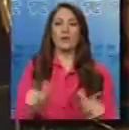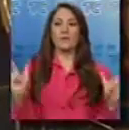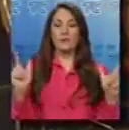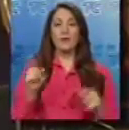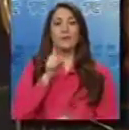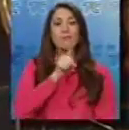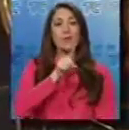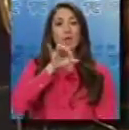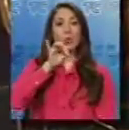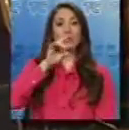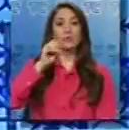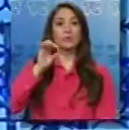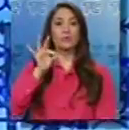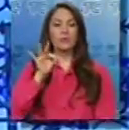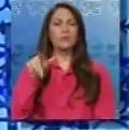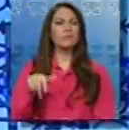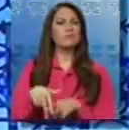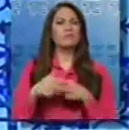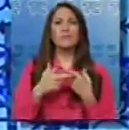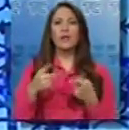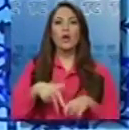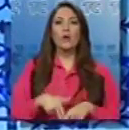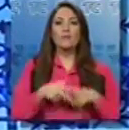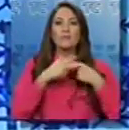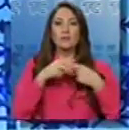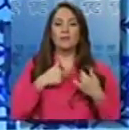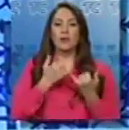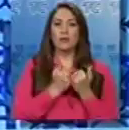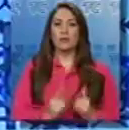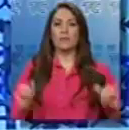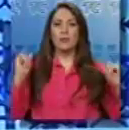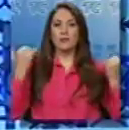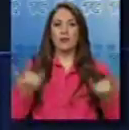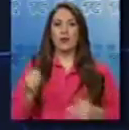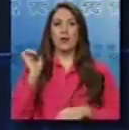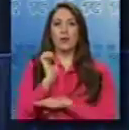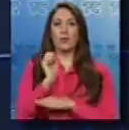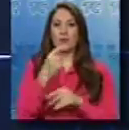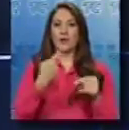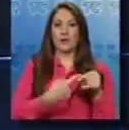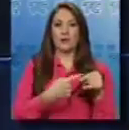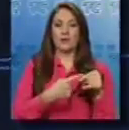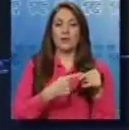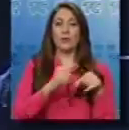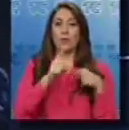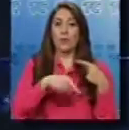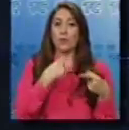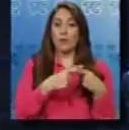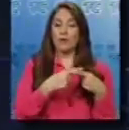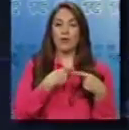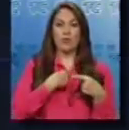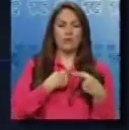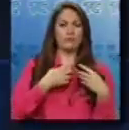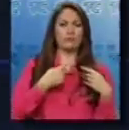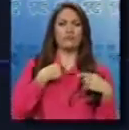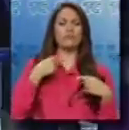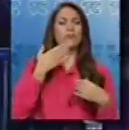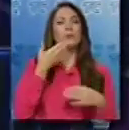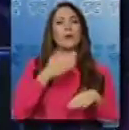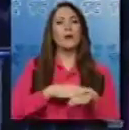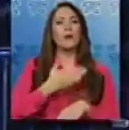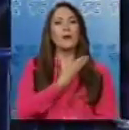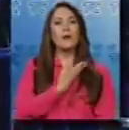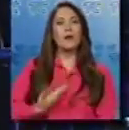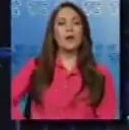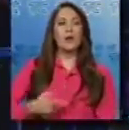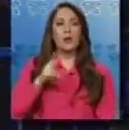agosto de 1809 se considera como el inicio de la independencia de lo que hoy es Ecuador, en Quito, cuando los criollos se rebelaron contra el presidente Ruiz